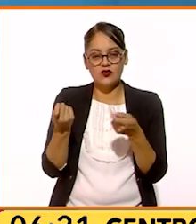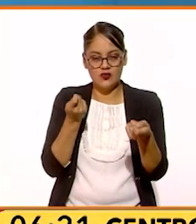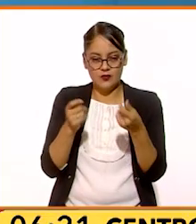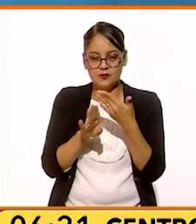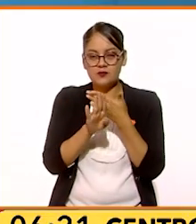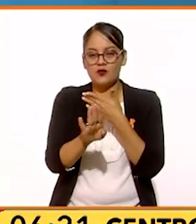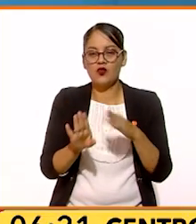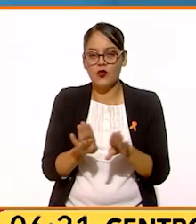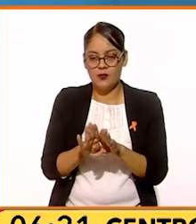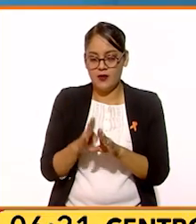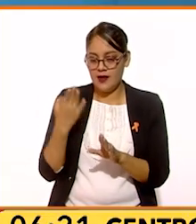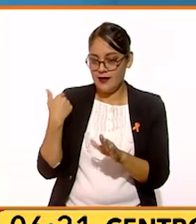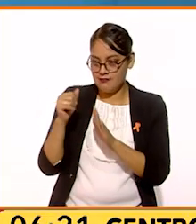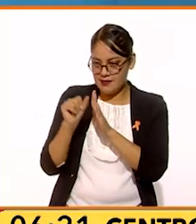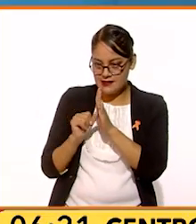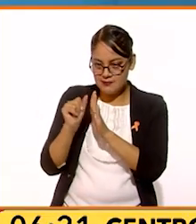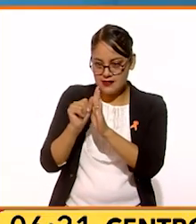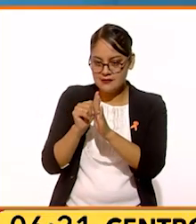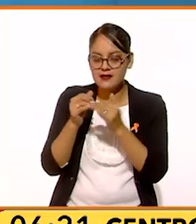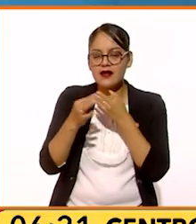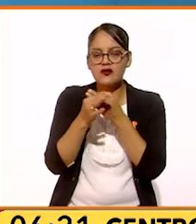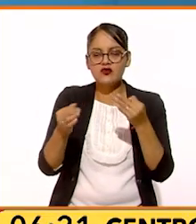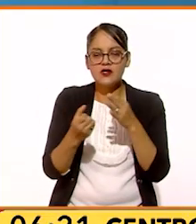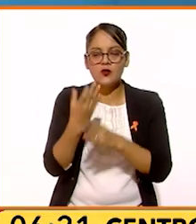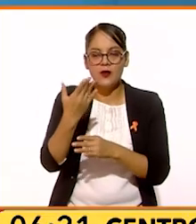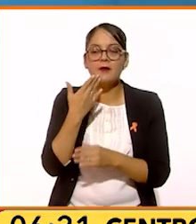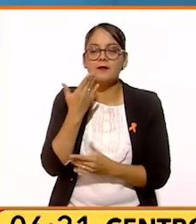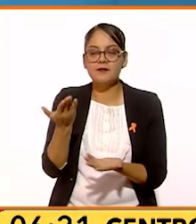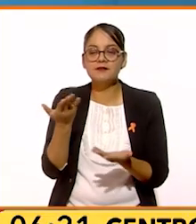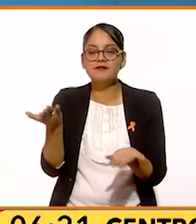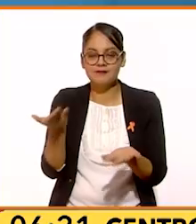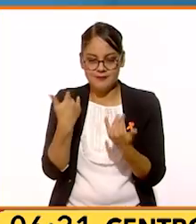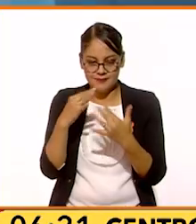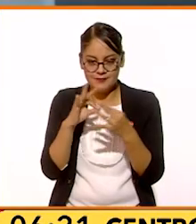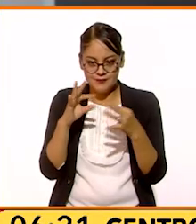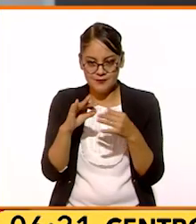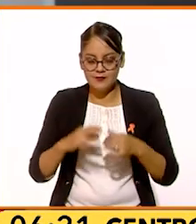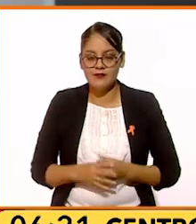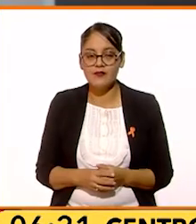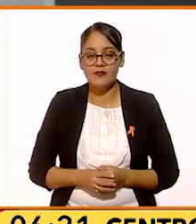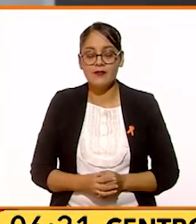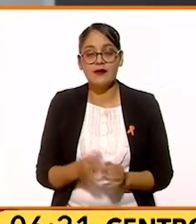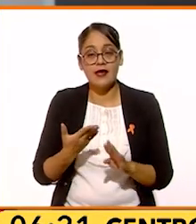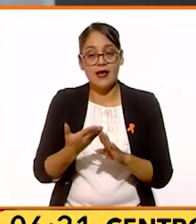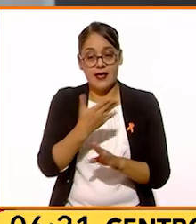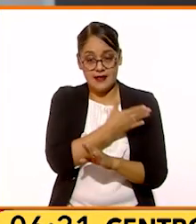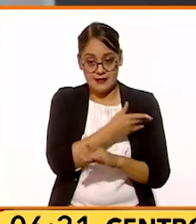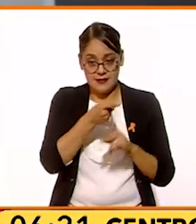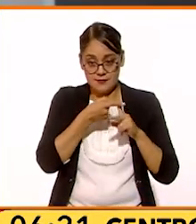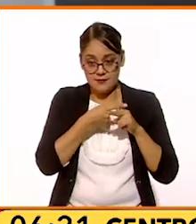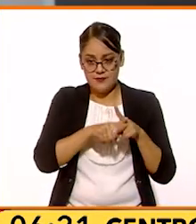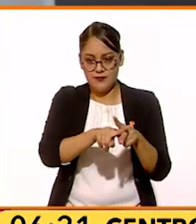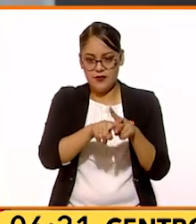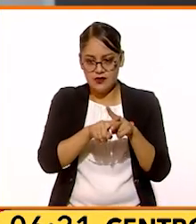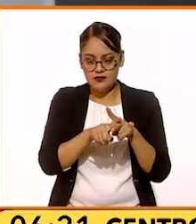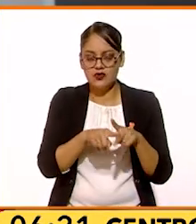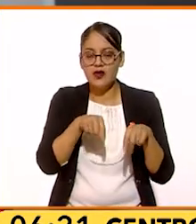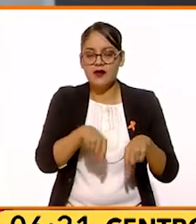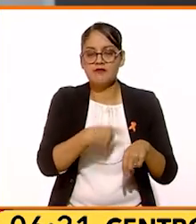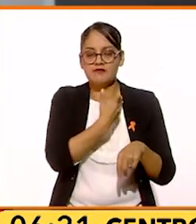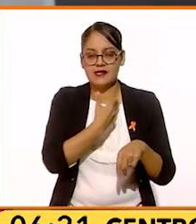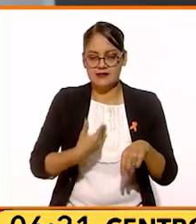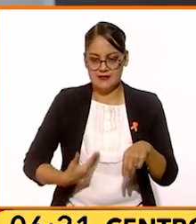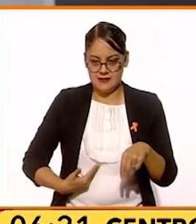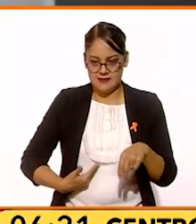los últimos meses, doctor. Por favor, compártanos. Sí, Angélica, comentarte que desde que inició esta administración en